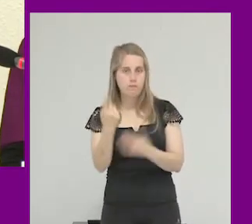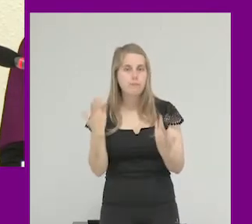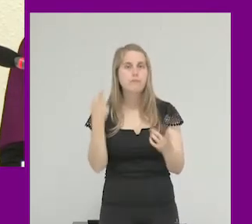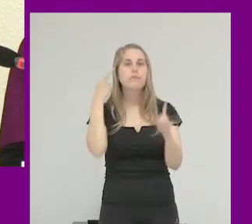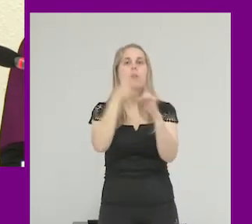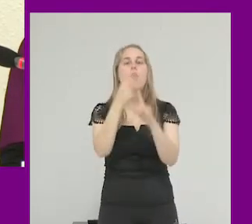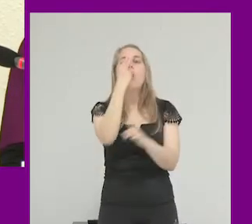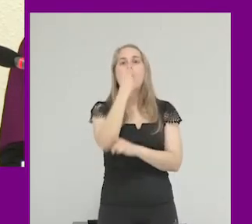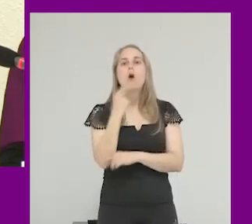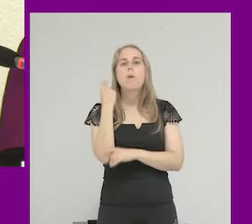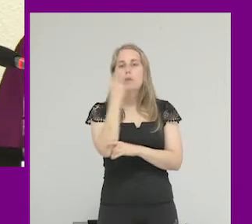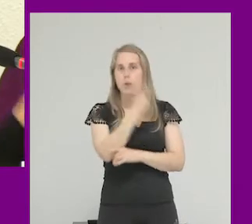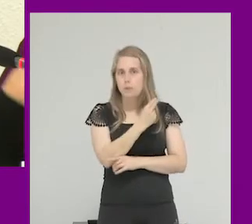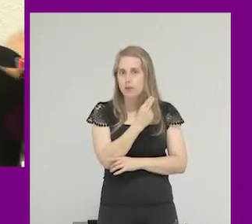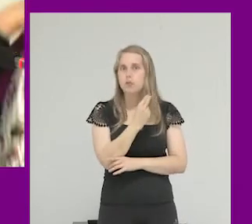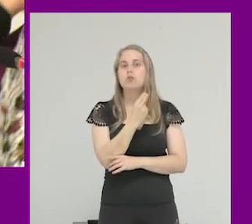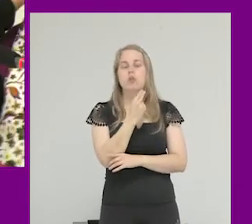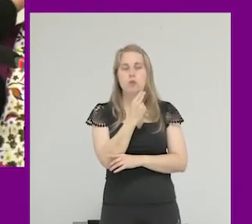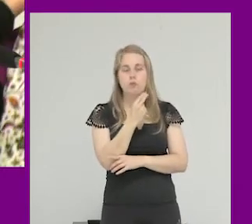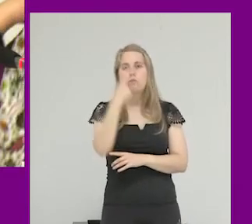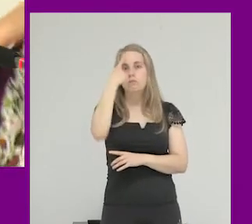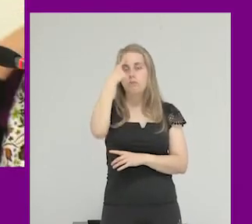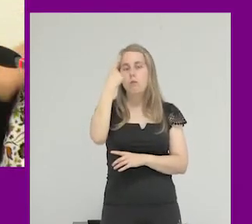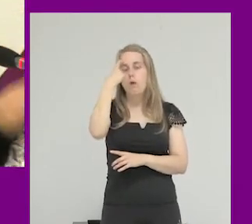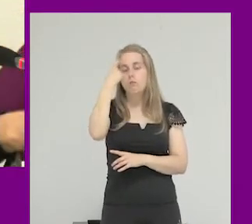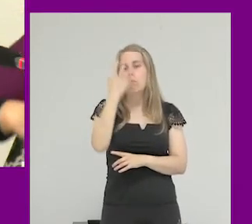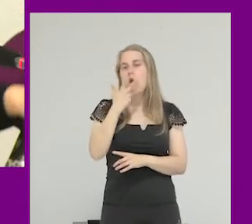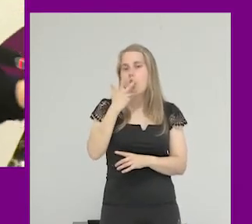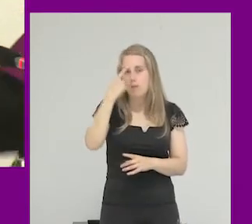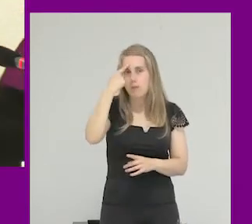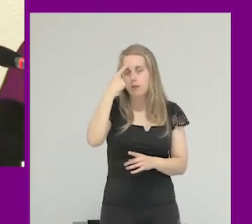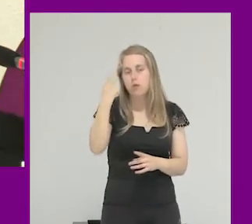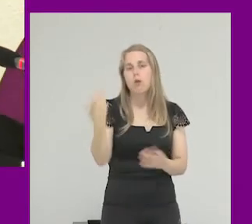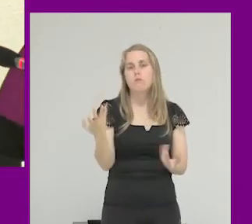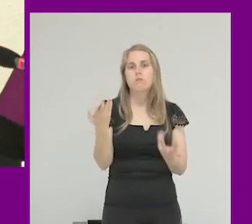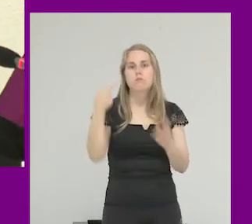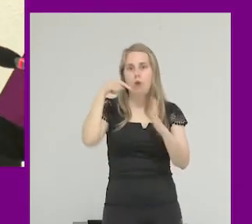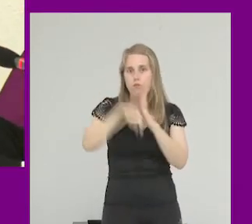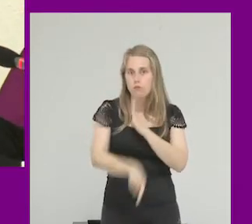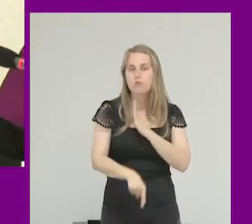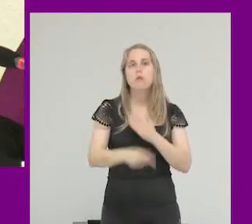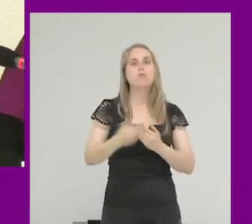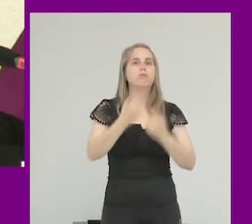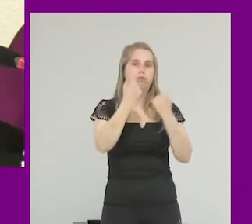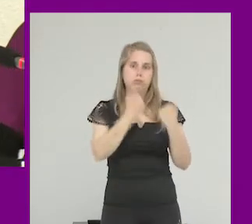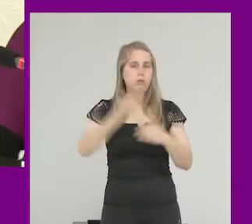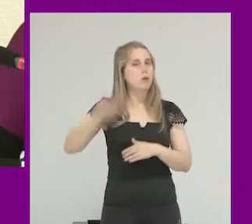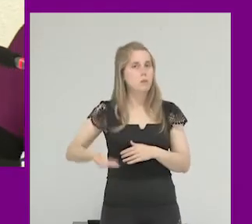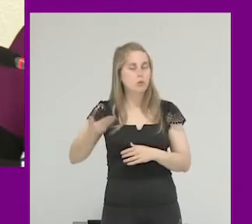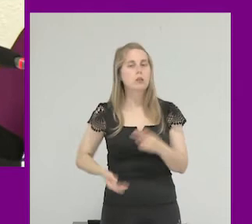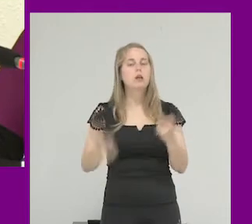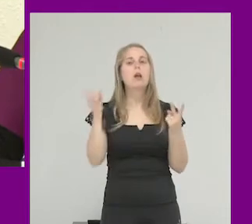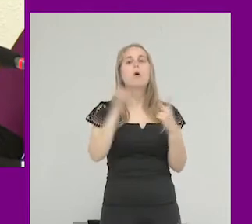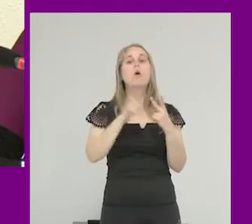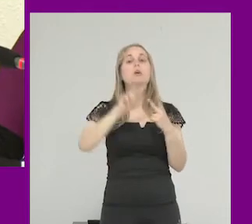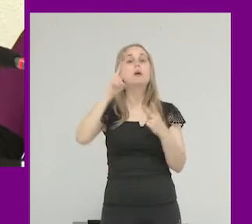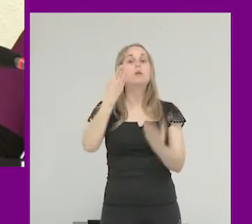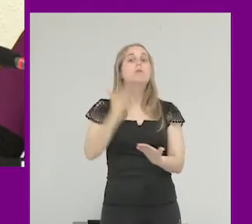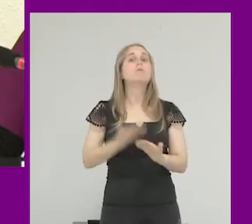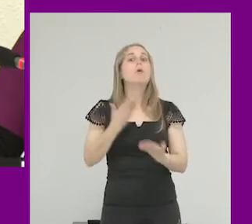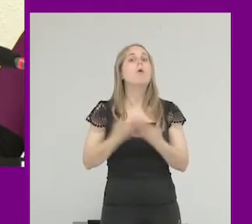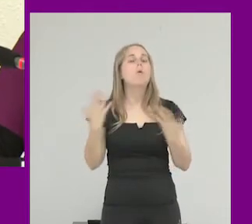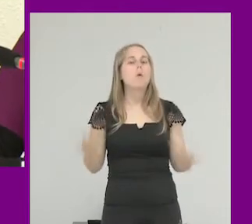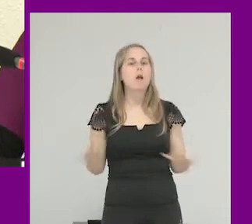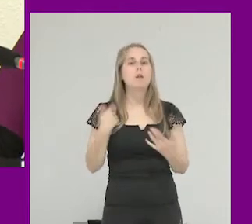compromiso con tener un conocimiento en profundidad fue muy importante. Y la segunda garantía es que todas y